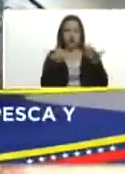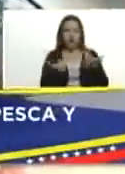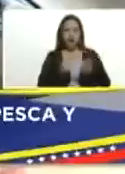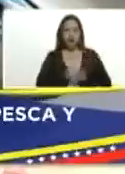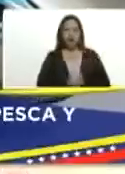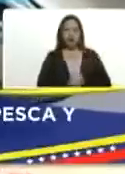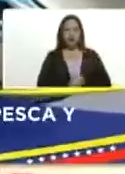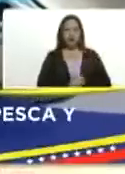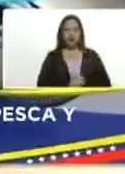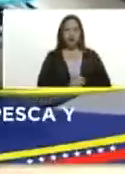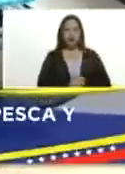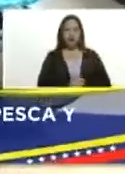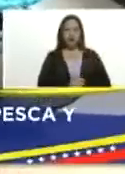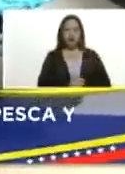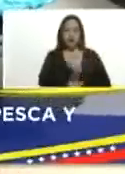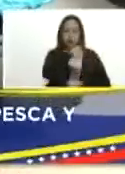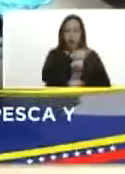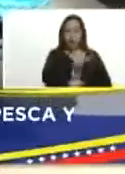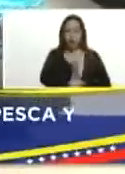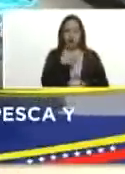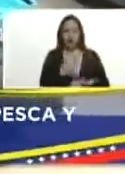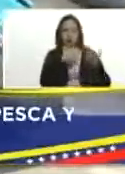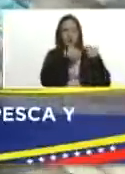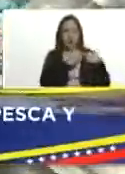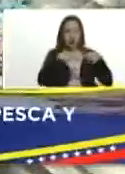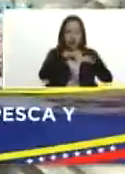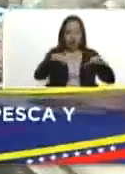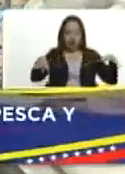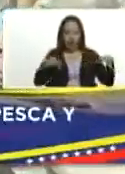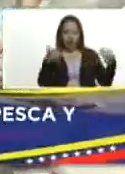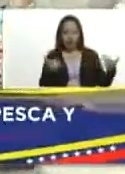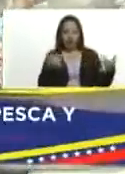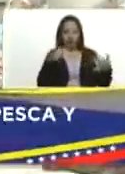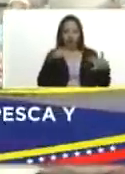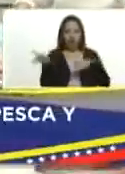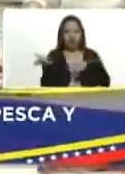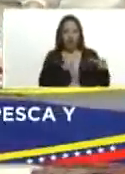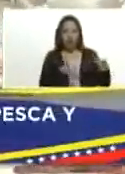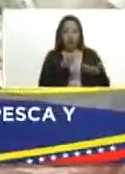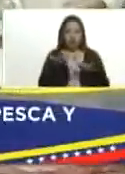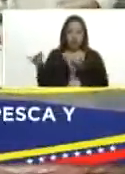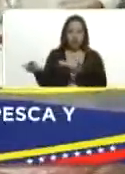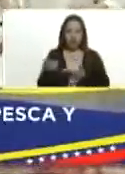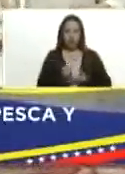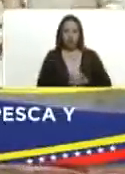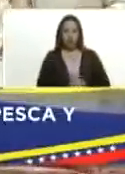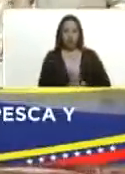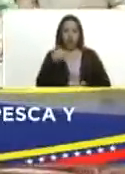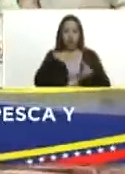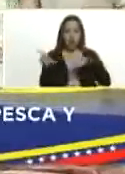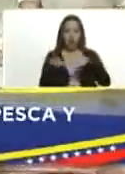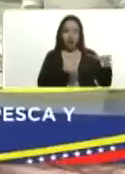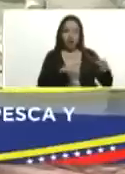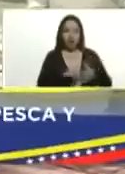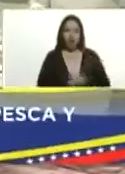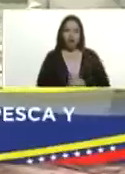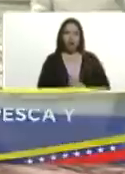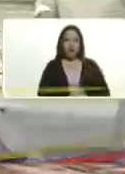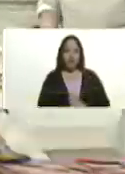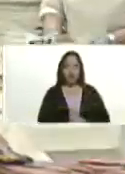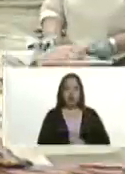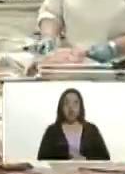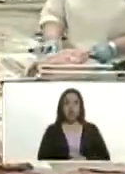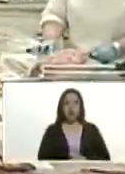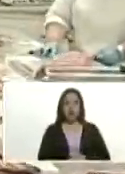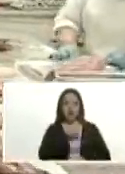¿verdad? Por aquí nos encargamos de los churrascos, ya la chica, el producto terminado, sí, el producto terminado. De pez espada el